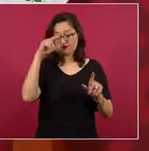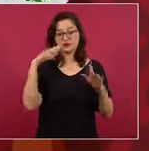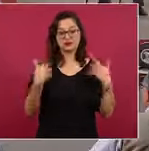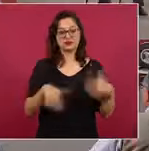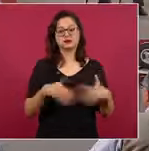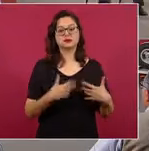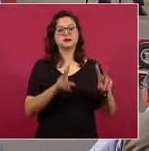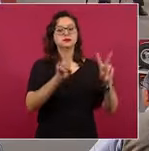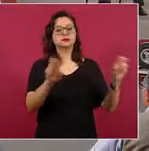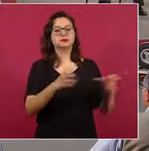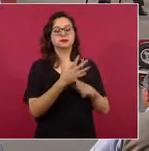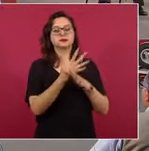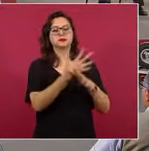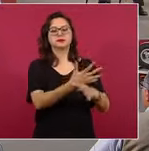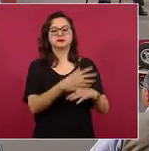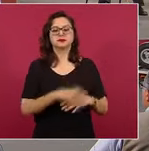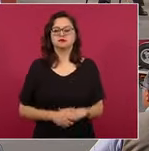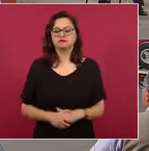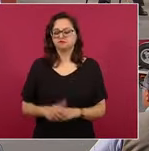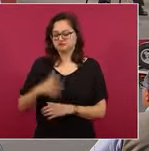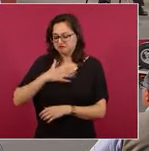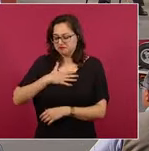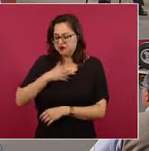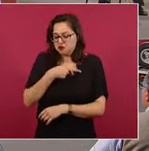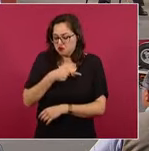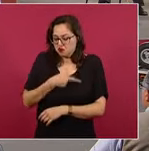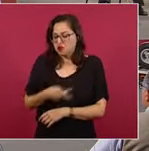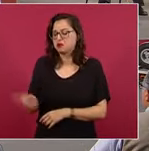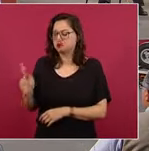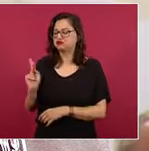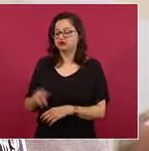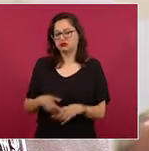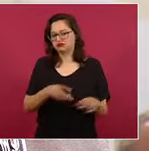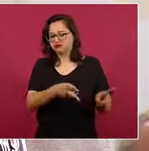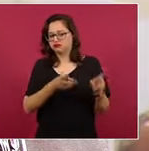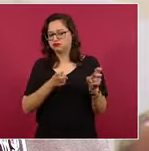Estoy pobre porque no he querido robar.